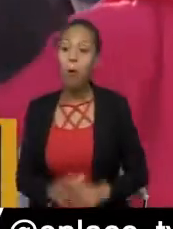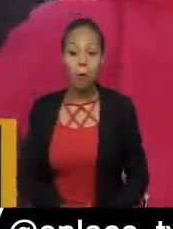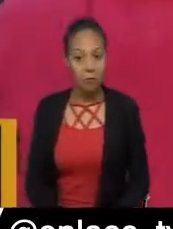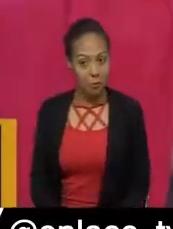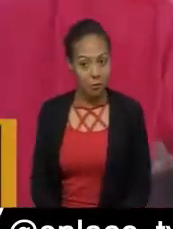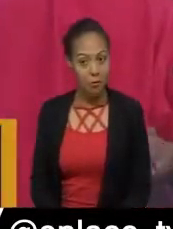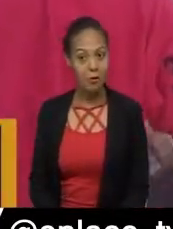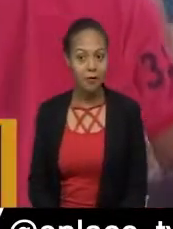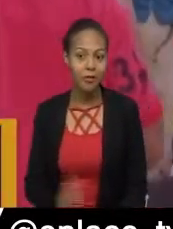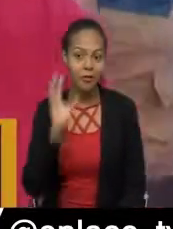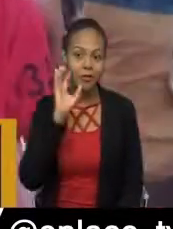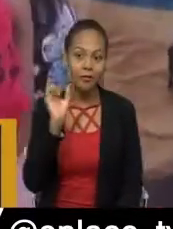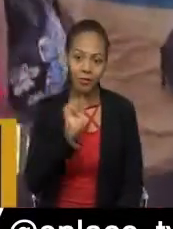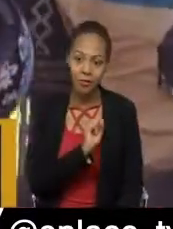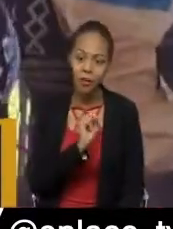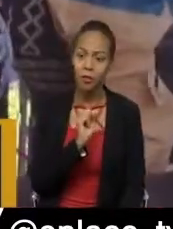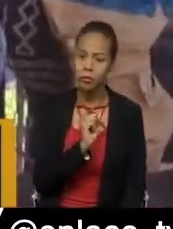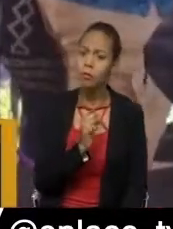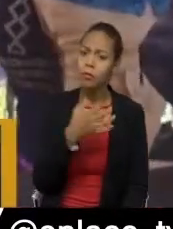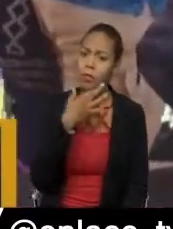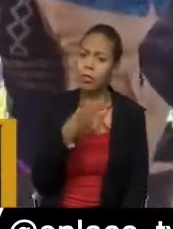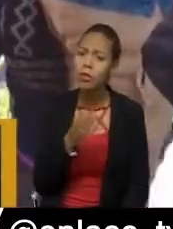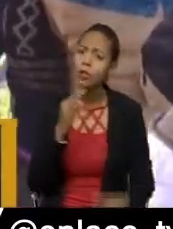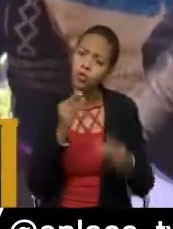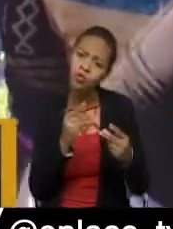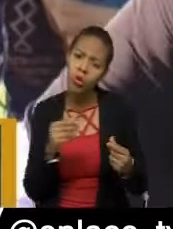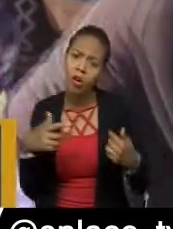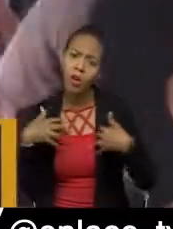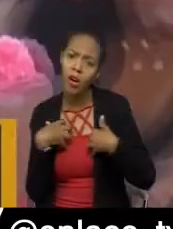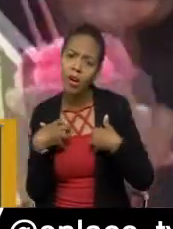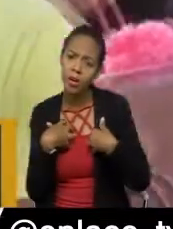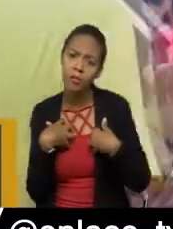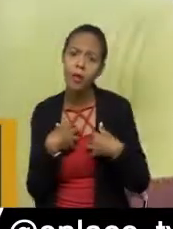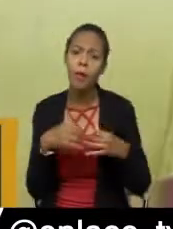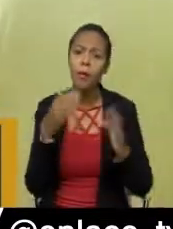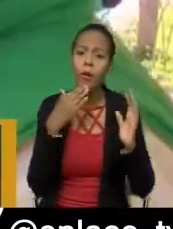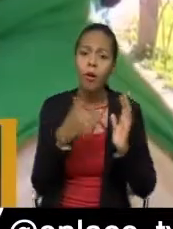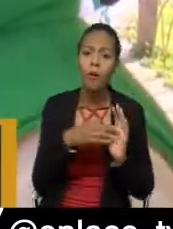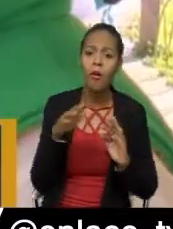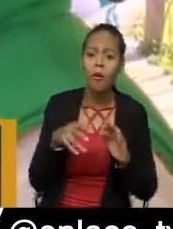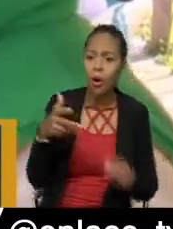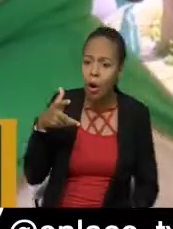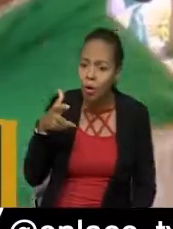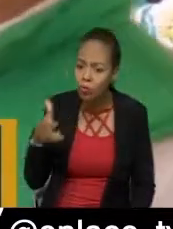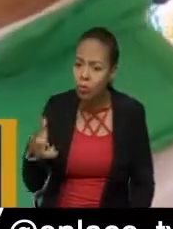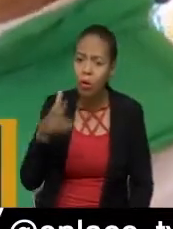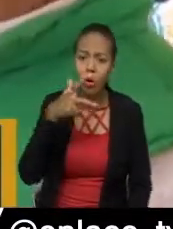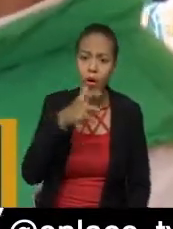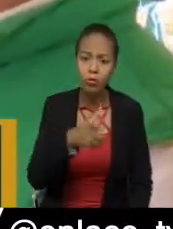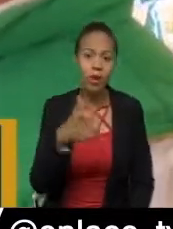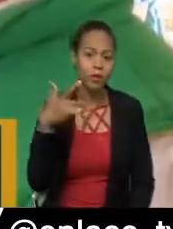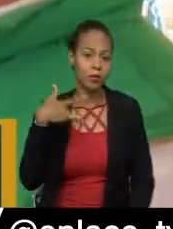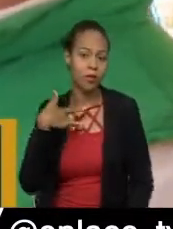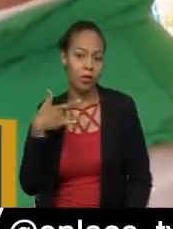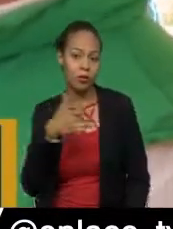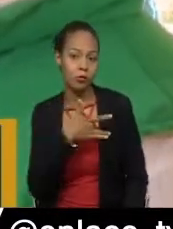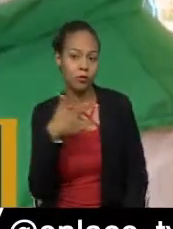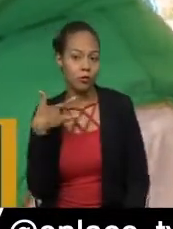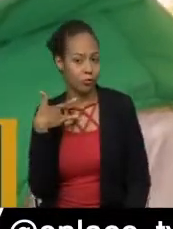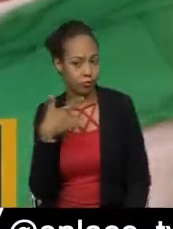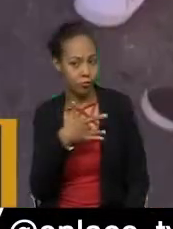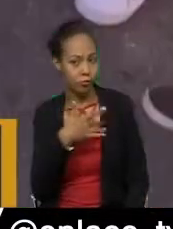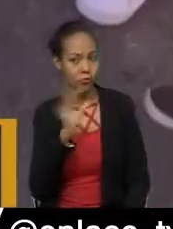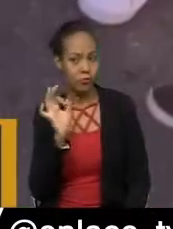con sensibilidad el trato de los animales, que vienen a vacunar, que están pendientes de su salud, y mucha gente trajo